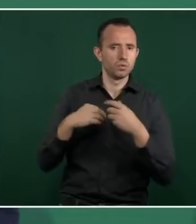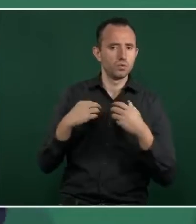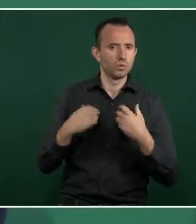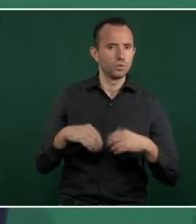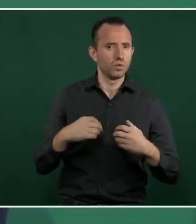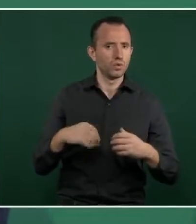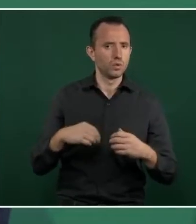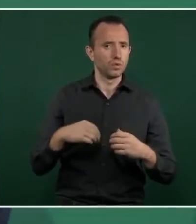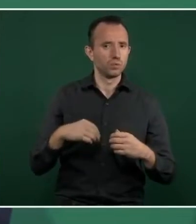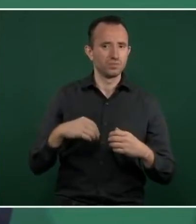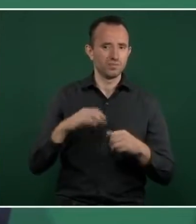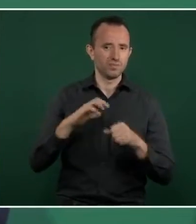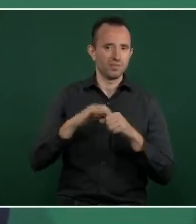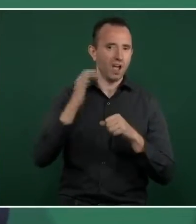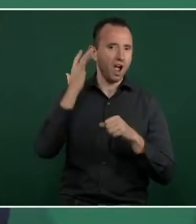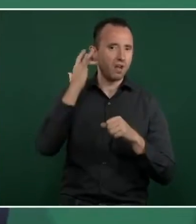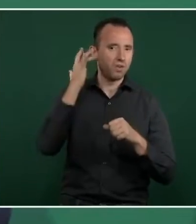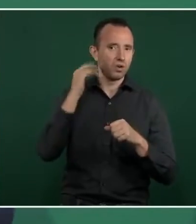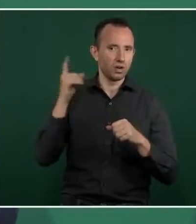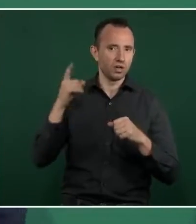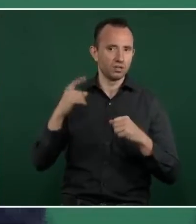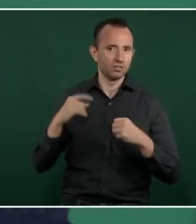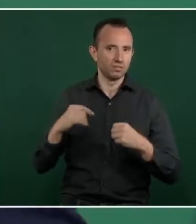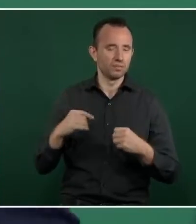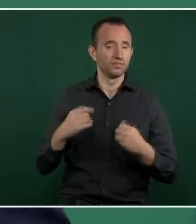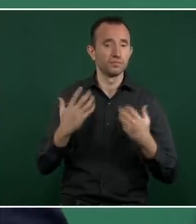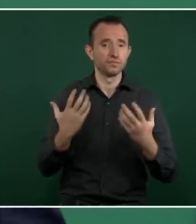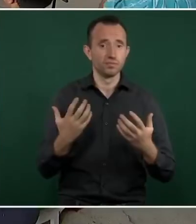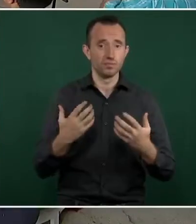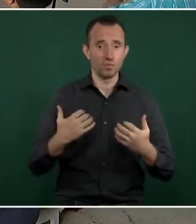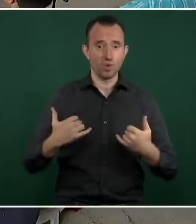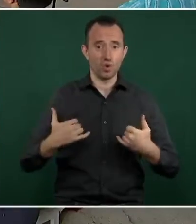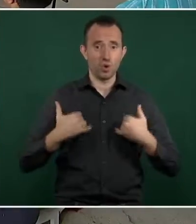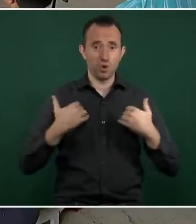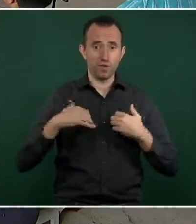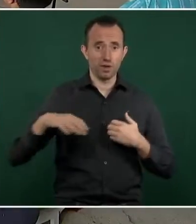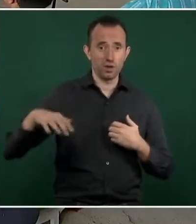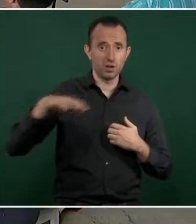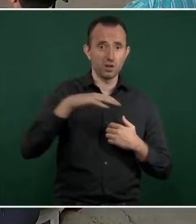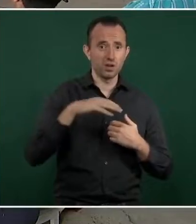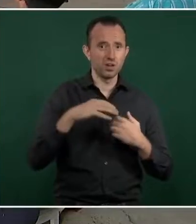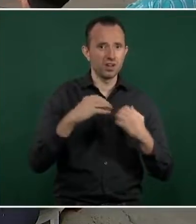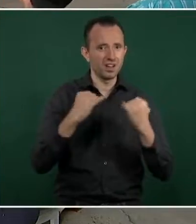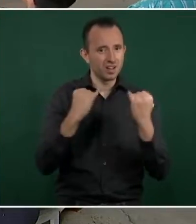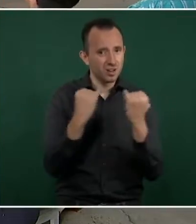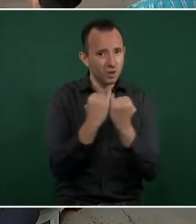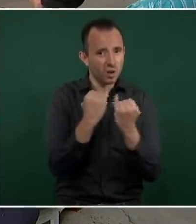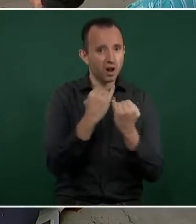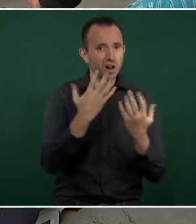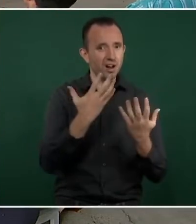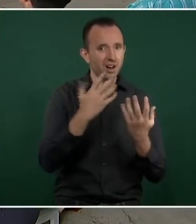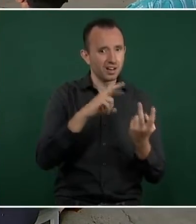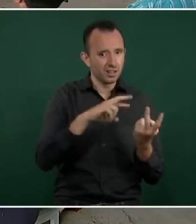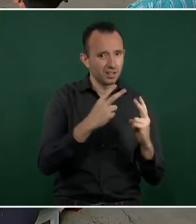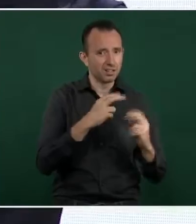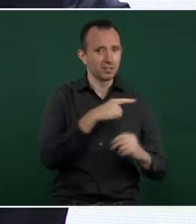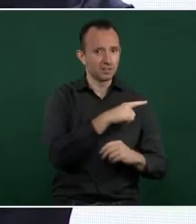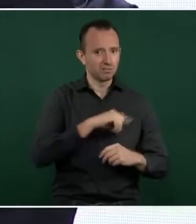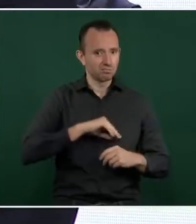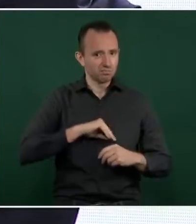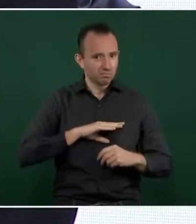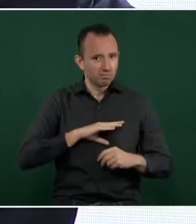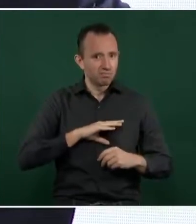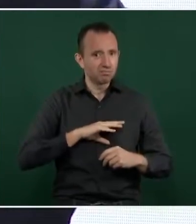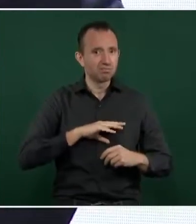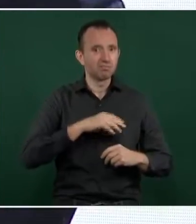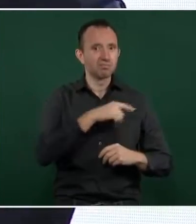Bueno, ¿por qué no así todos los jóvenes con esas aspiraciones? Ella desde niña dijo, yo quiero